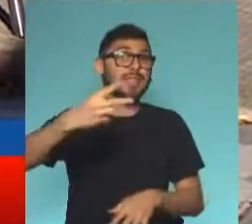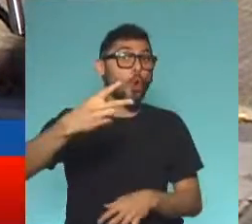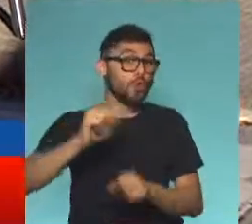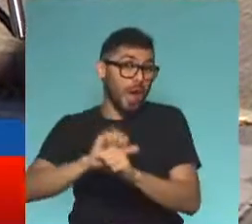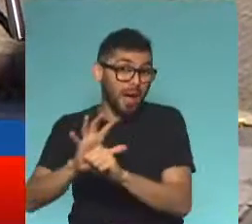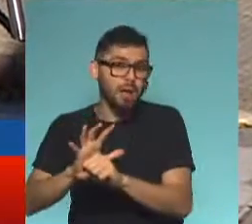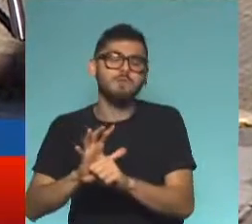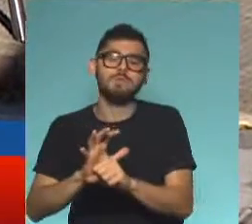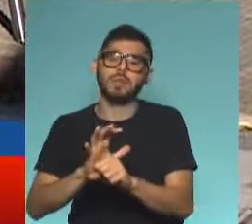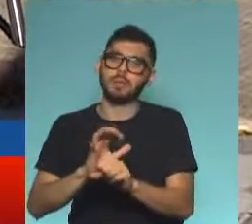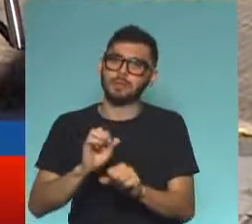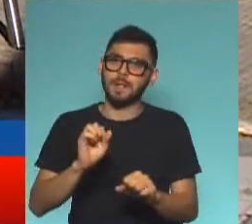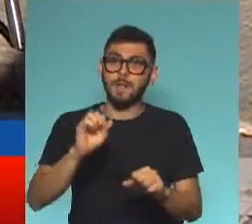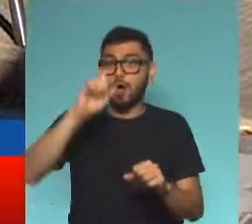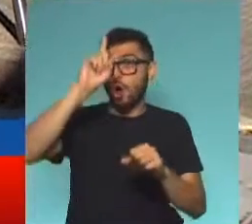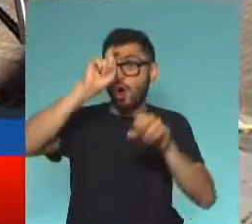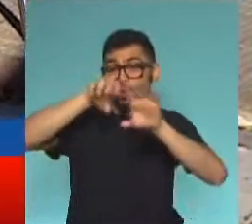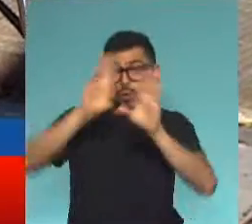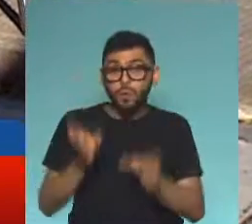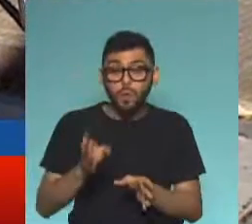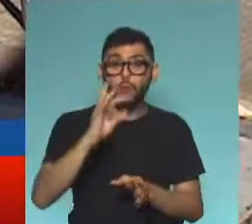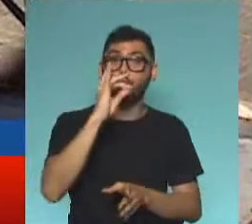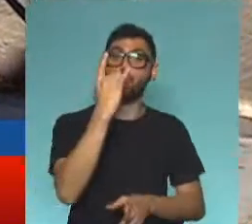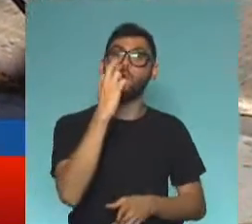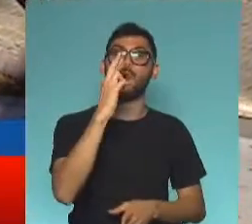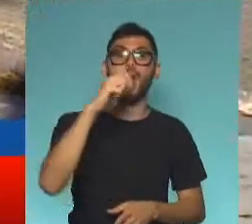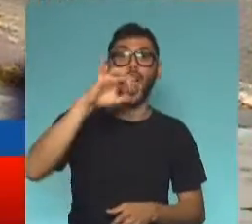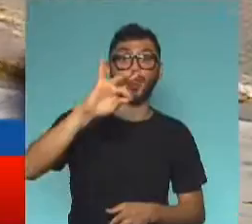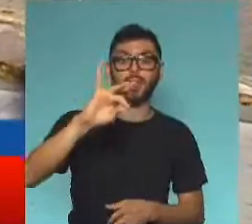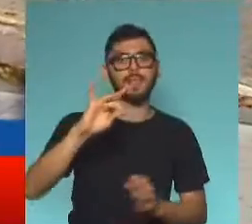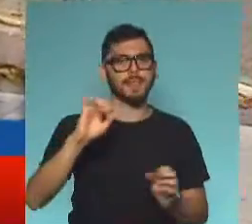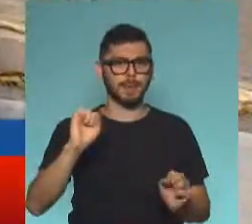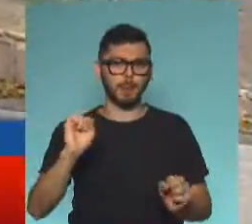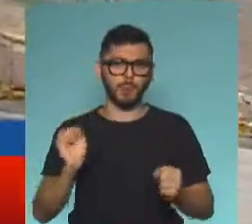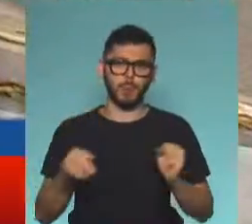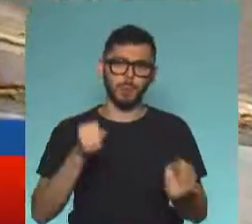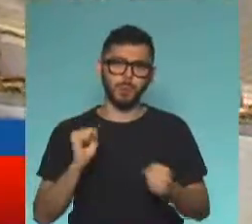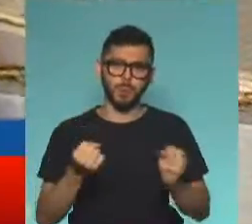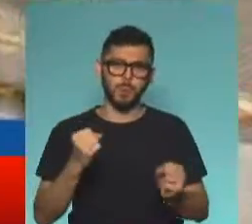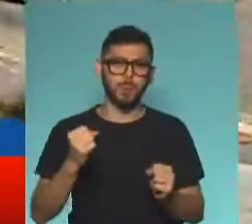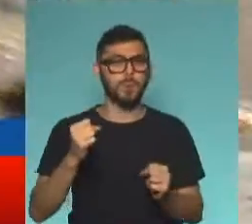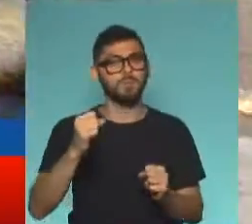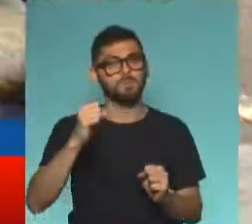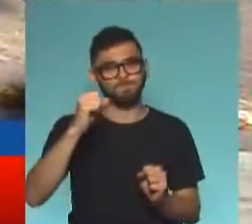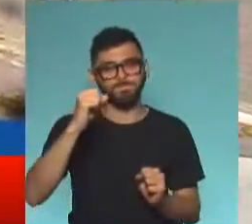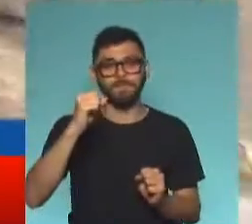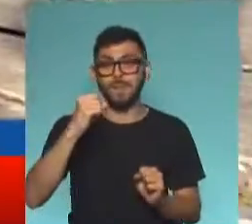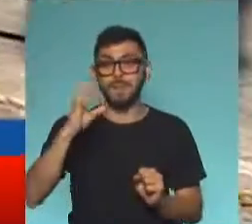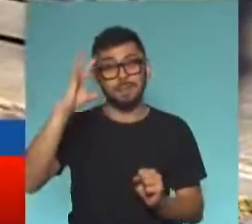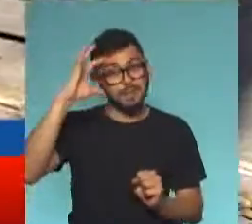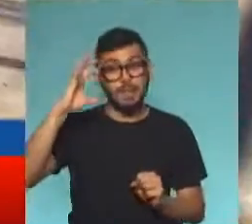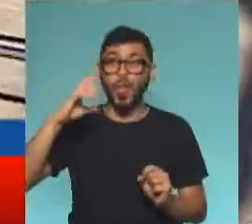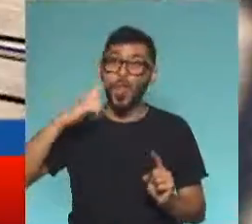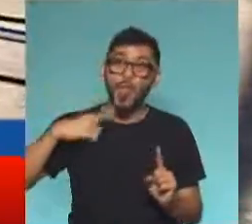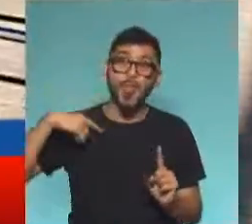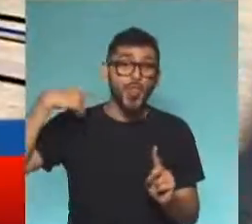hay cierta tensión en el Hospital Durán. Recordemos que día a día van aumentando los casos y